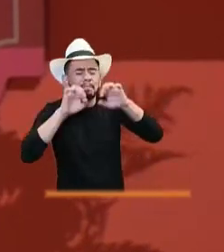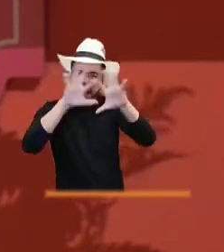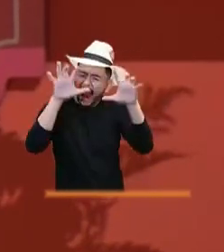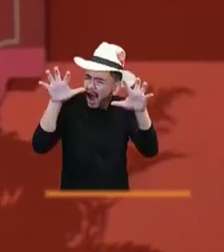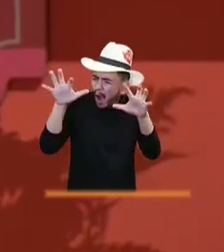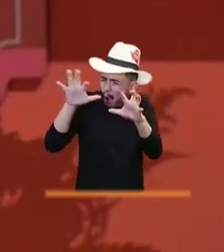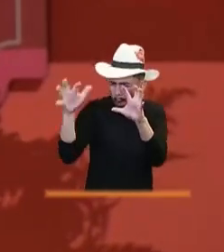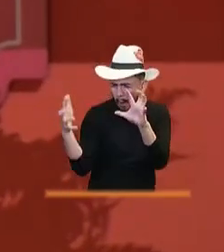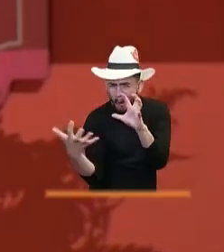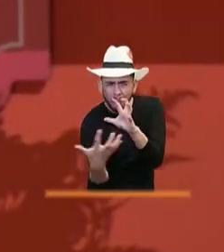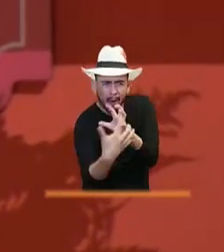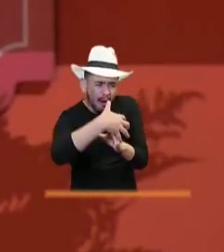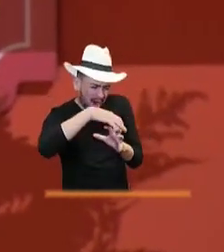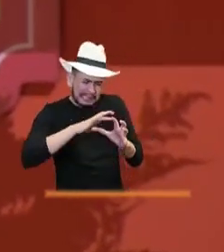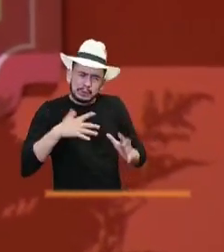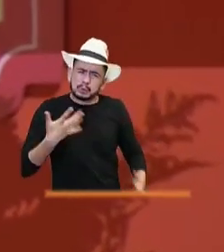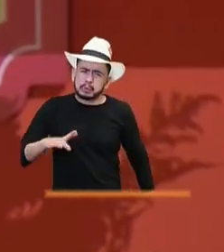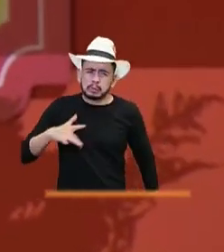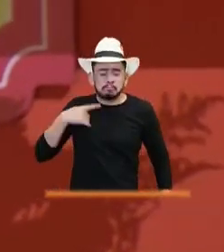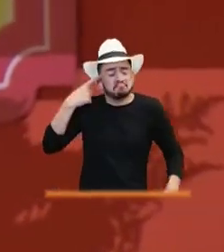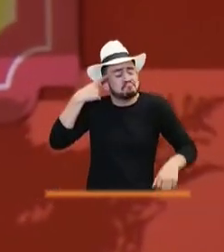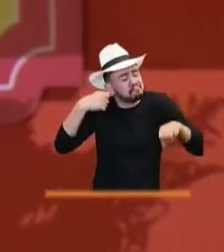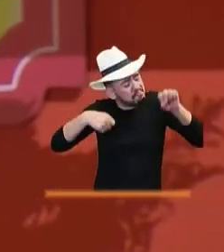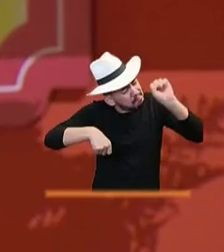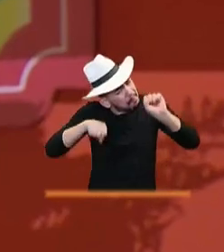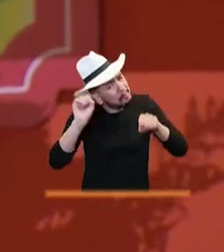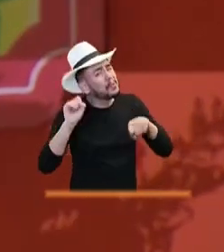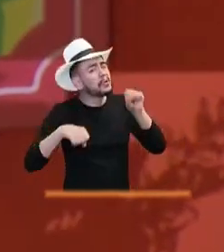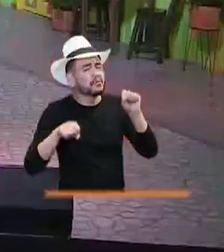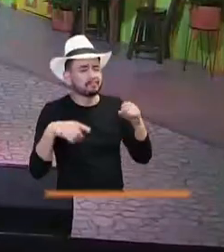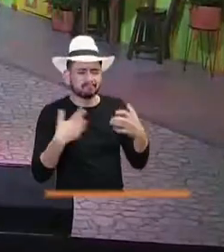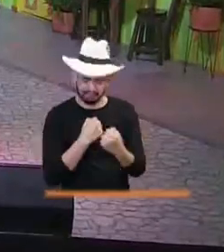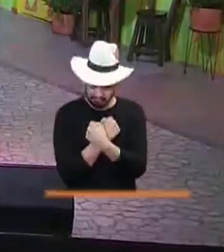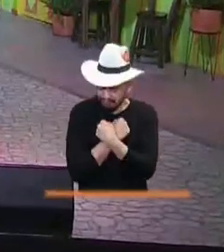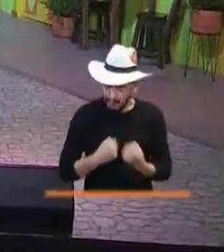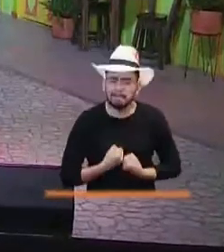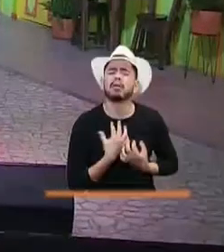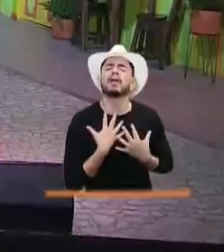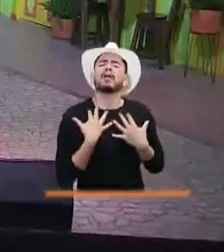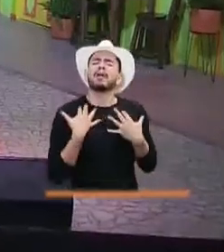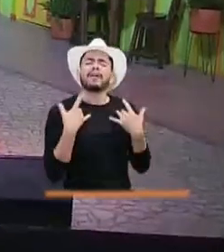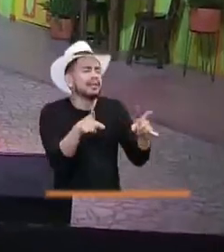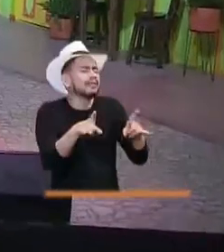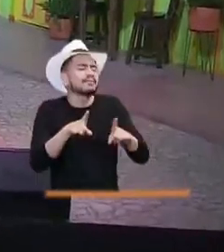Posible uno sentir el amor de un silletero.